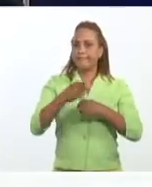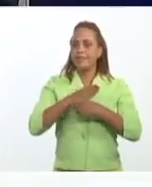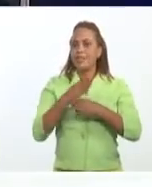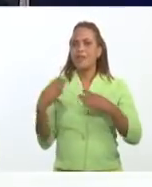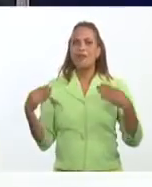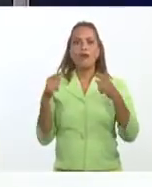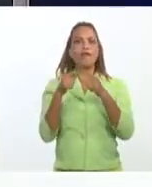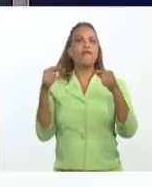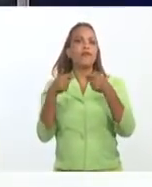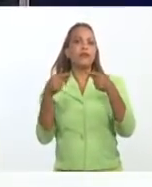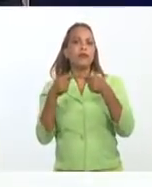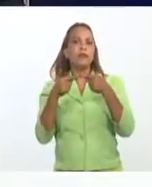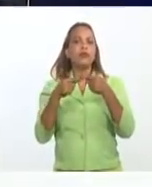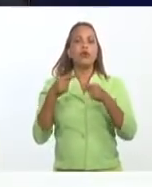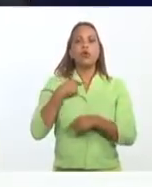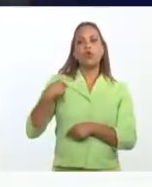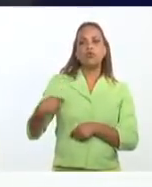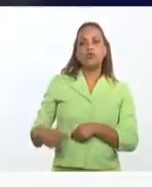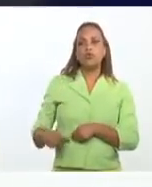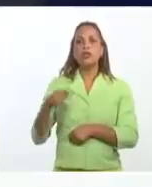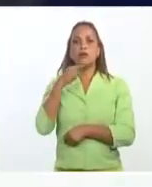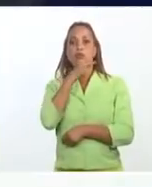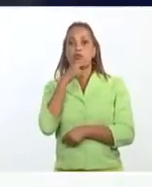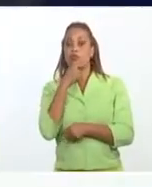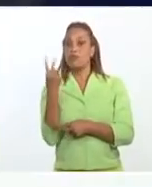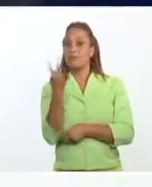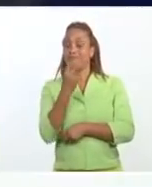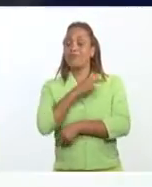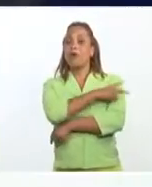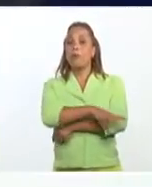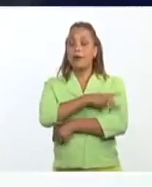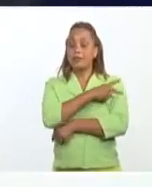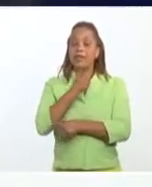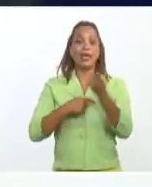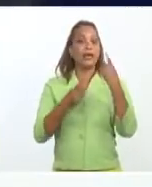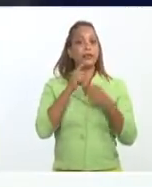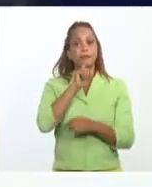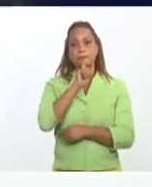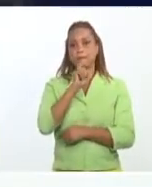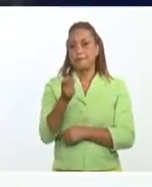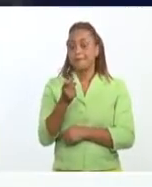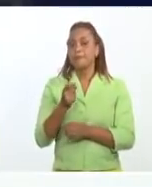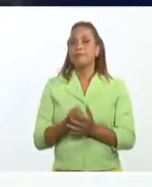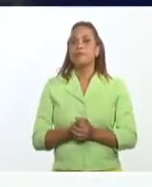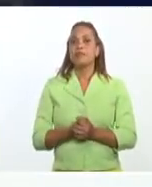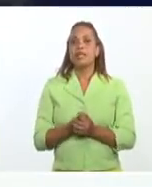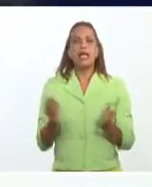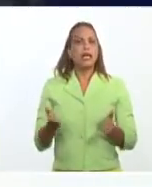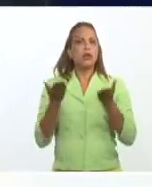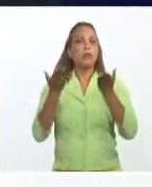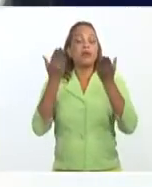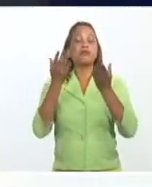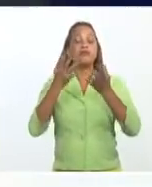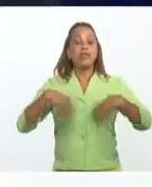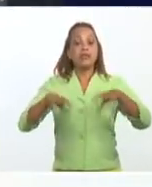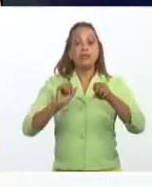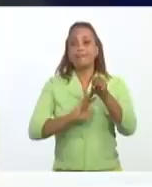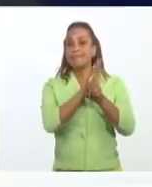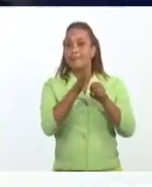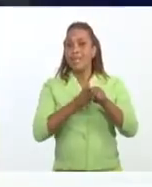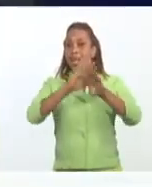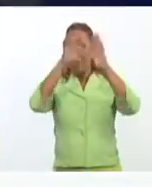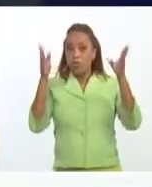con China y Rusia, lo cual no crea el ambiente ideal para un despegue económico. La recuperación de la pandemia de todos a